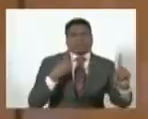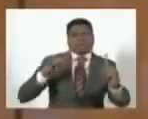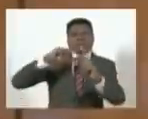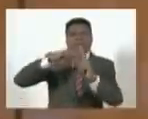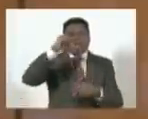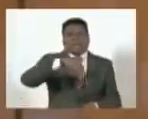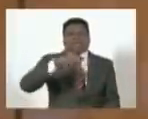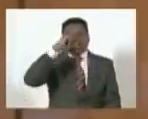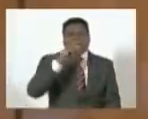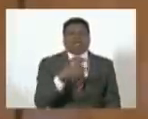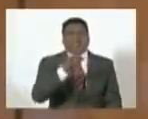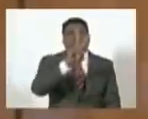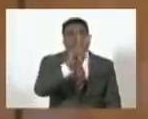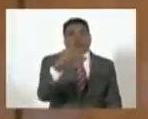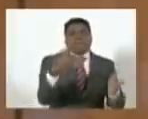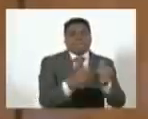año